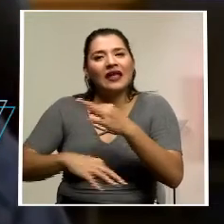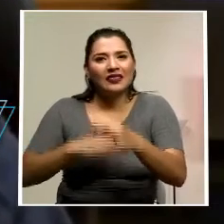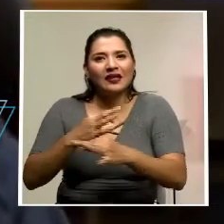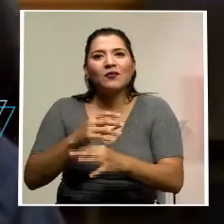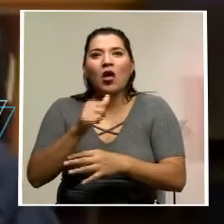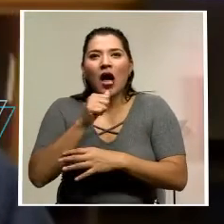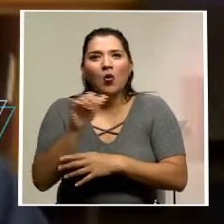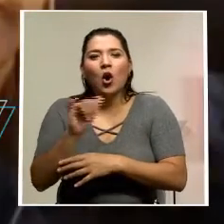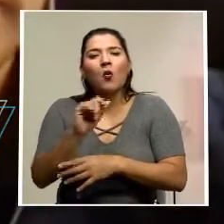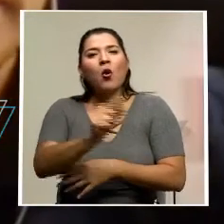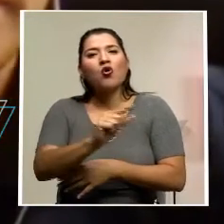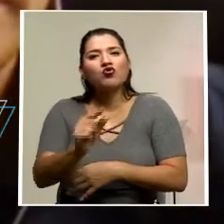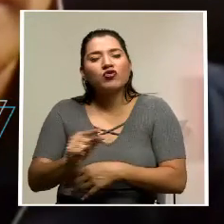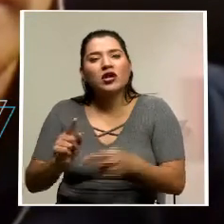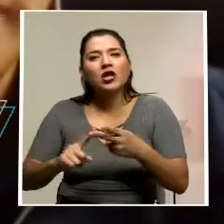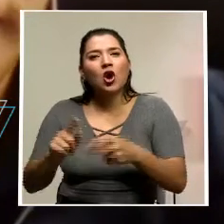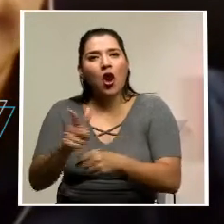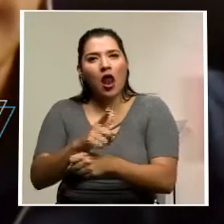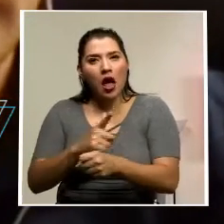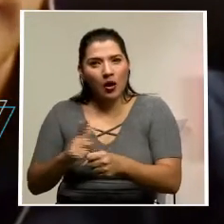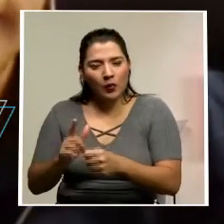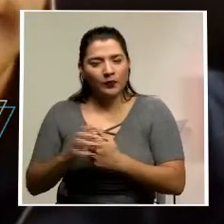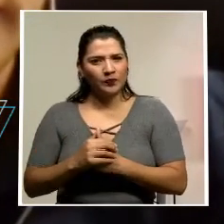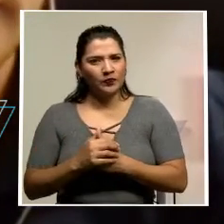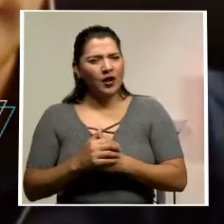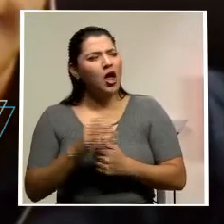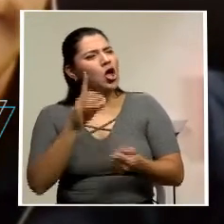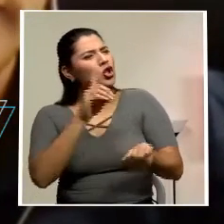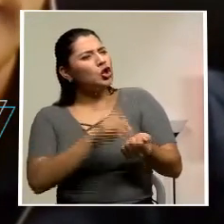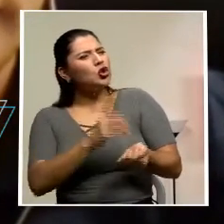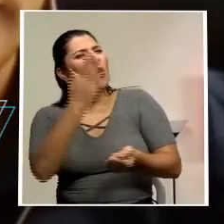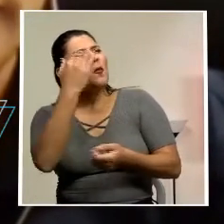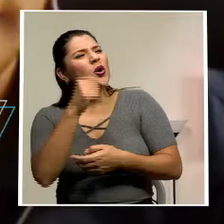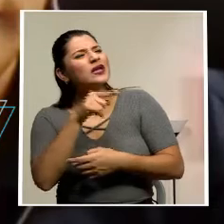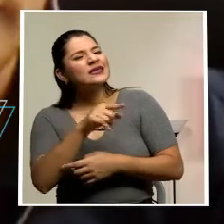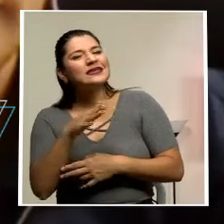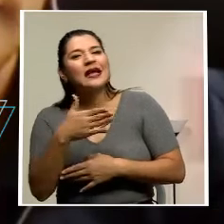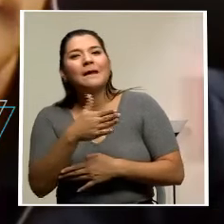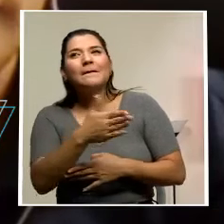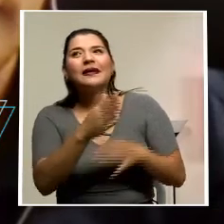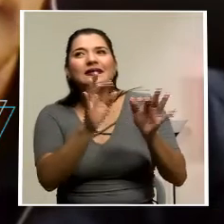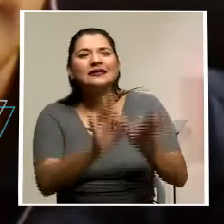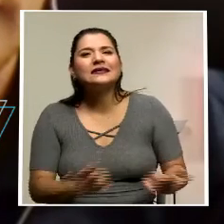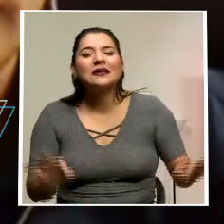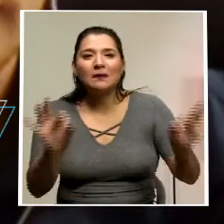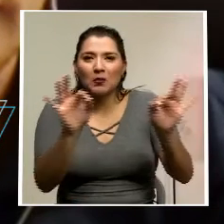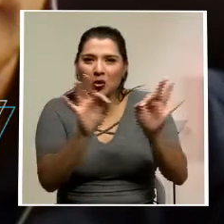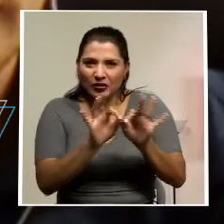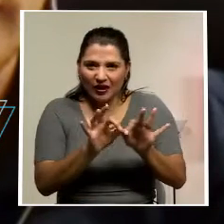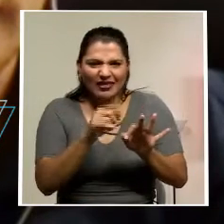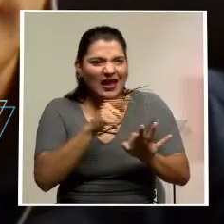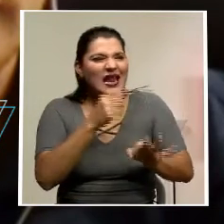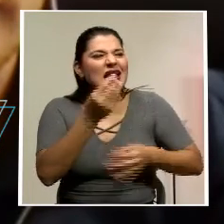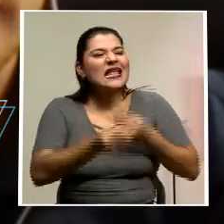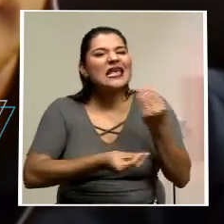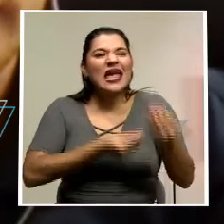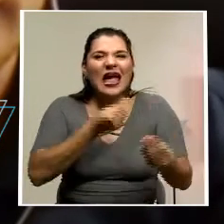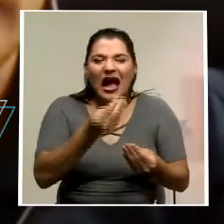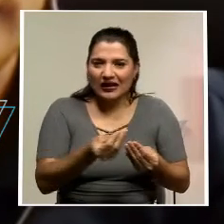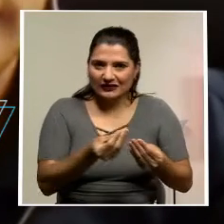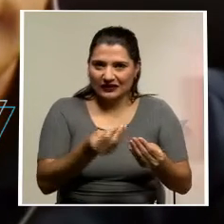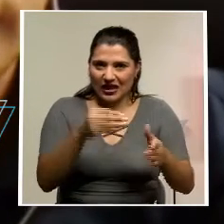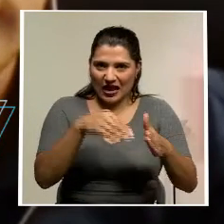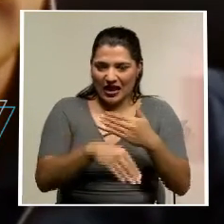¿cuál es la importancia de esta especie? ¿Cuál es su función en el ecosistema del río San Juan?